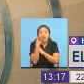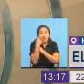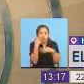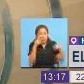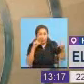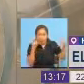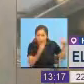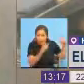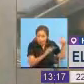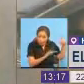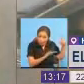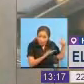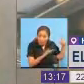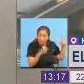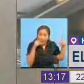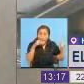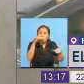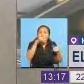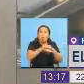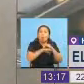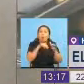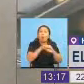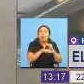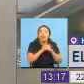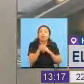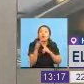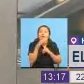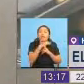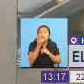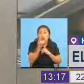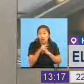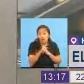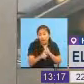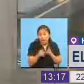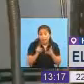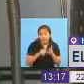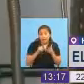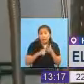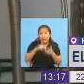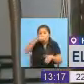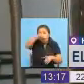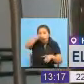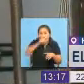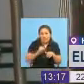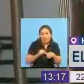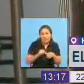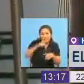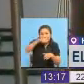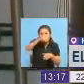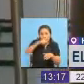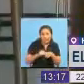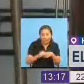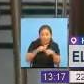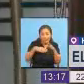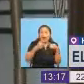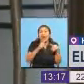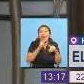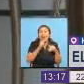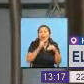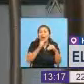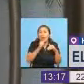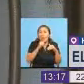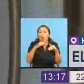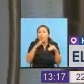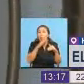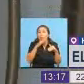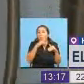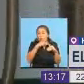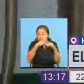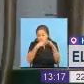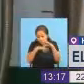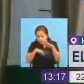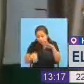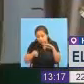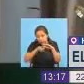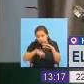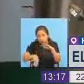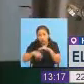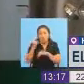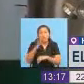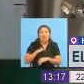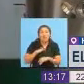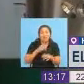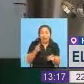ver. Y bueno, contamos con eso, tenemos la prensa, bueno, que ahora no está acá, digamos, pero sería eso. Nos faltaría